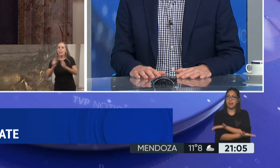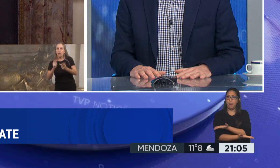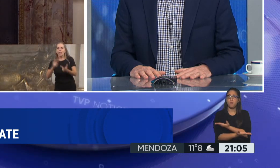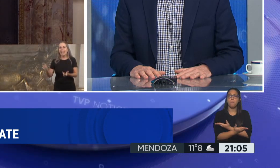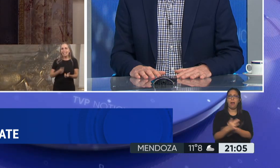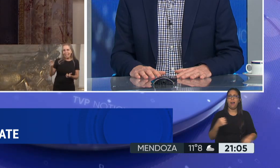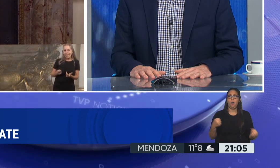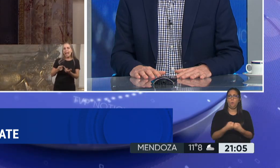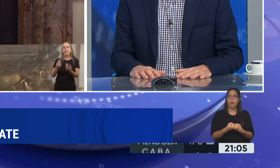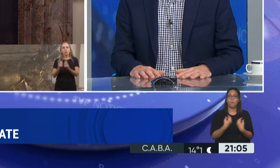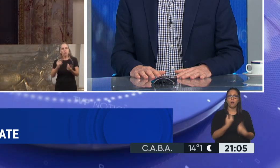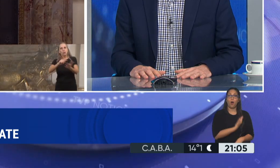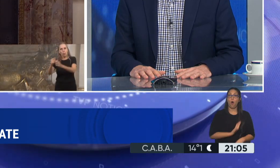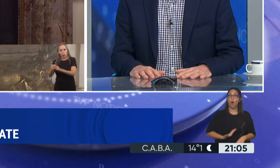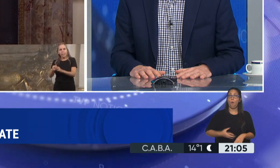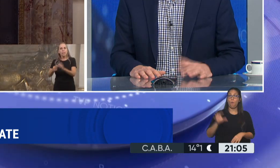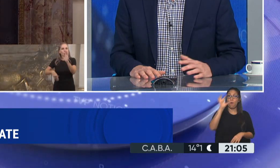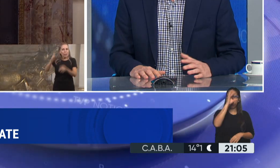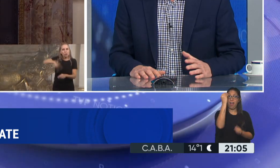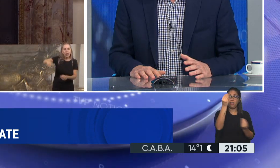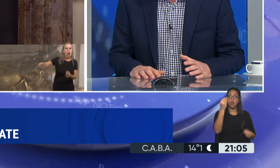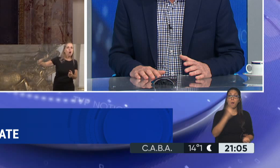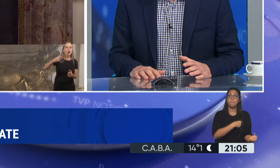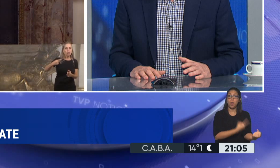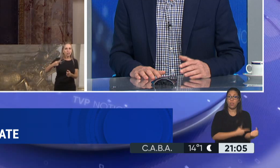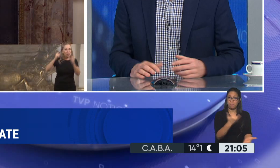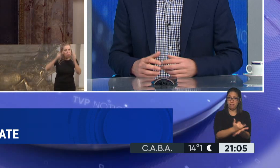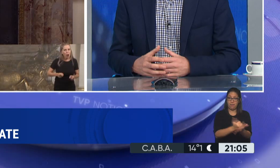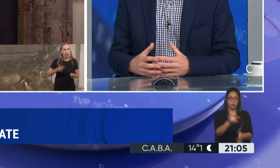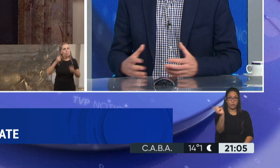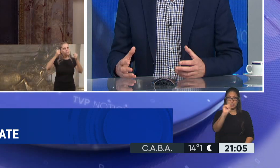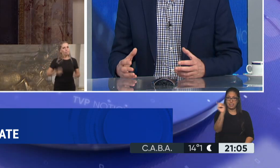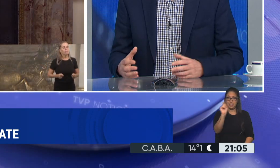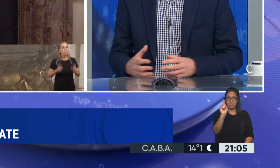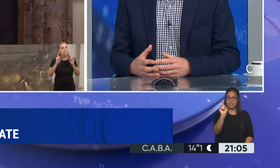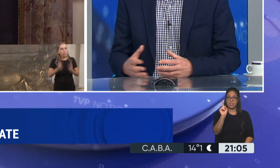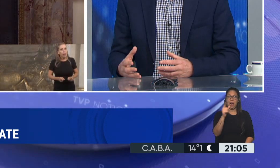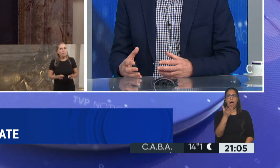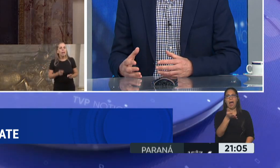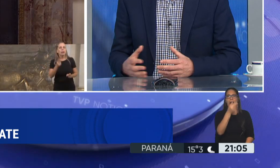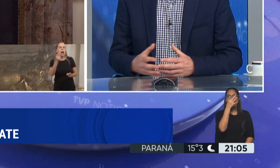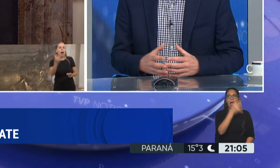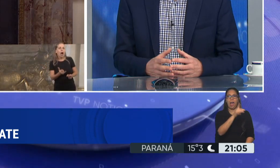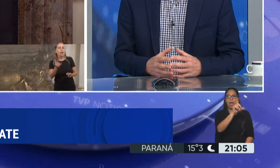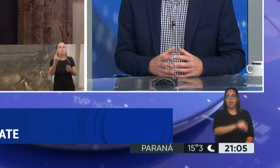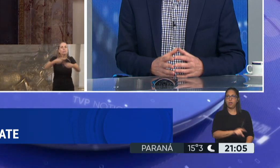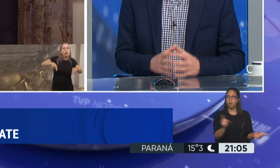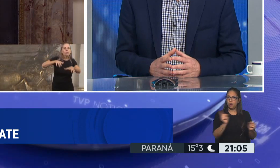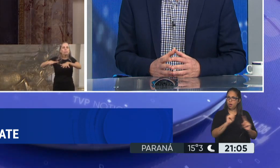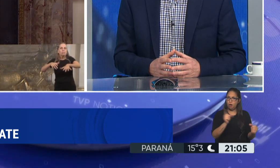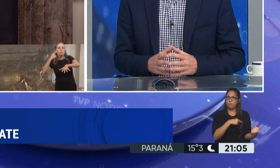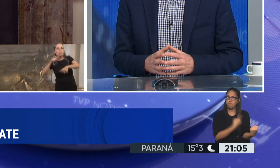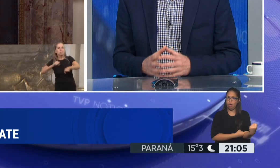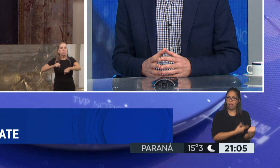porque el poder de los gobernadores no es un poder menor que uno podría despreciar o dejarlo de lado, sabiendo de